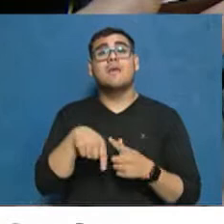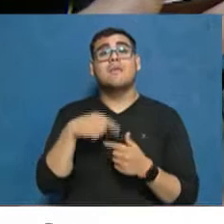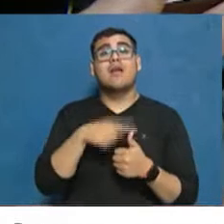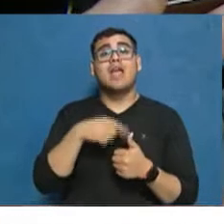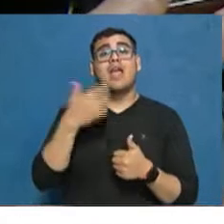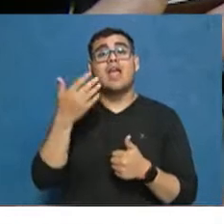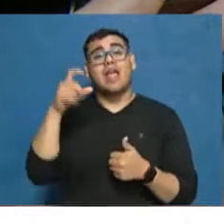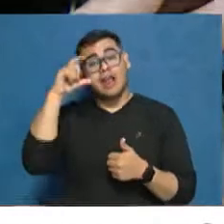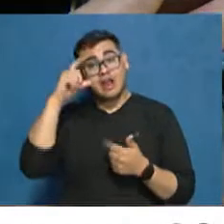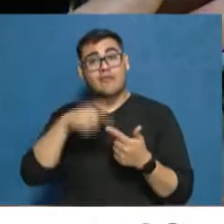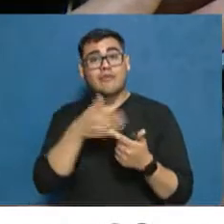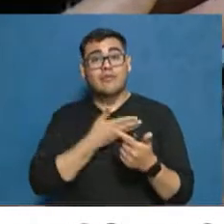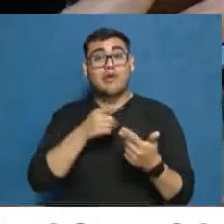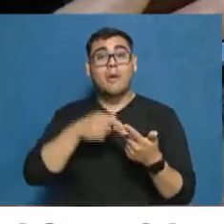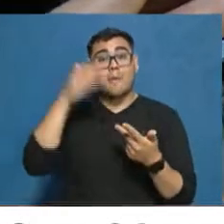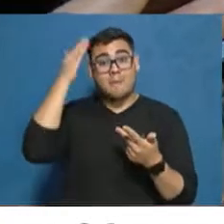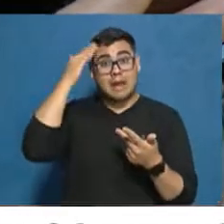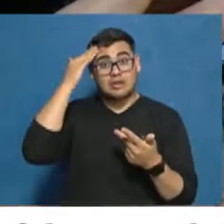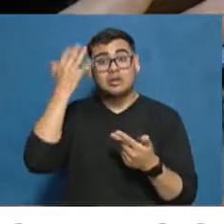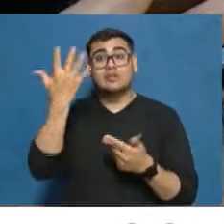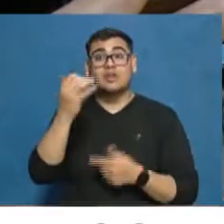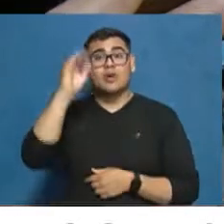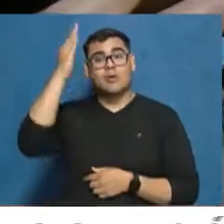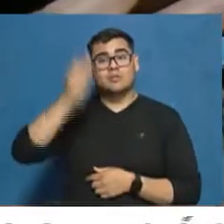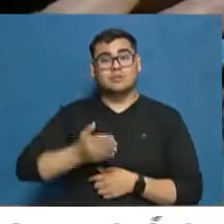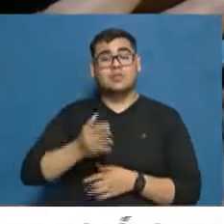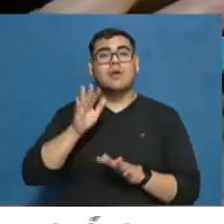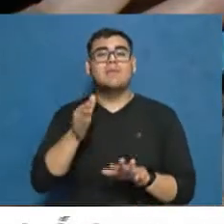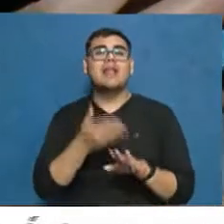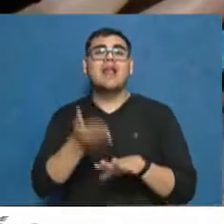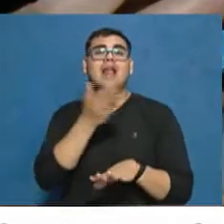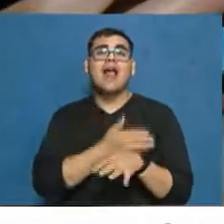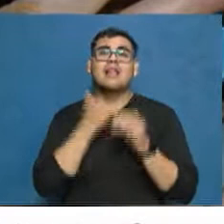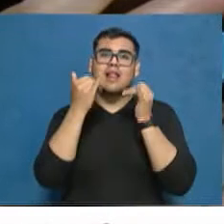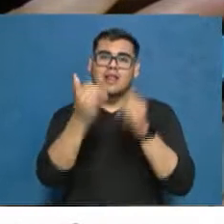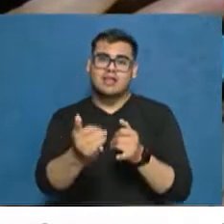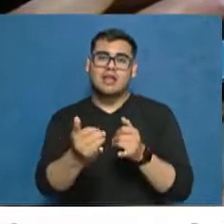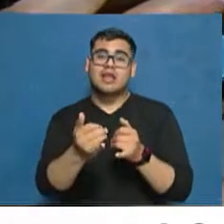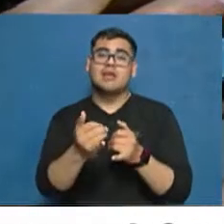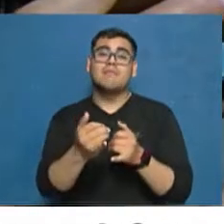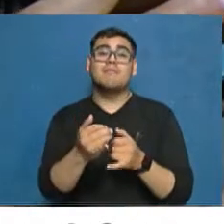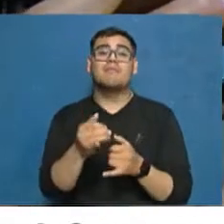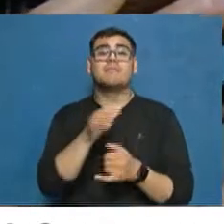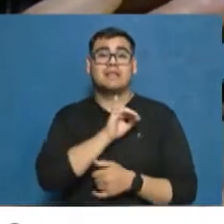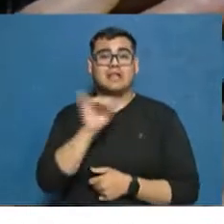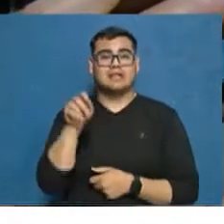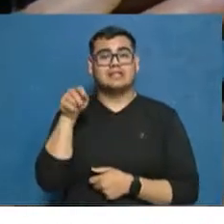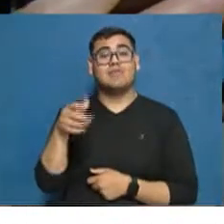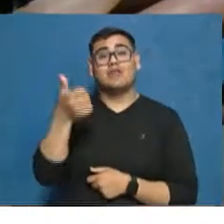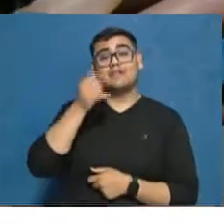del 5%. Nosotros le dejamos planteado que el 6,5 no alcanza para las proyecciones de la